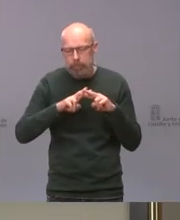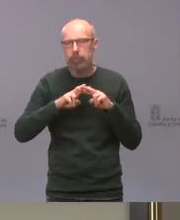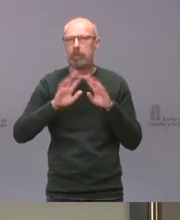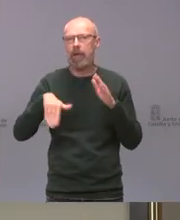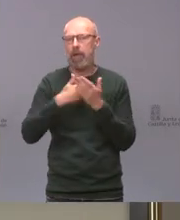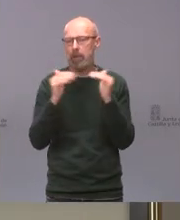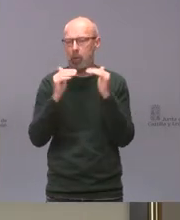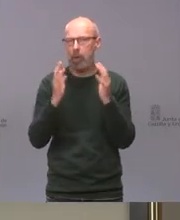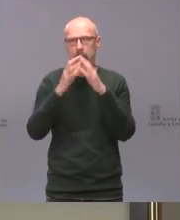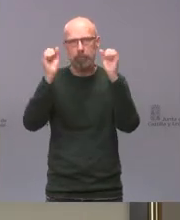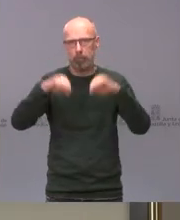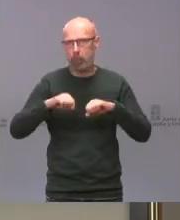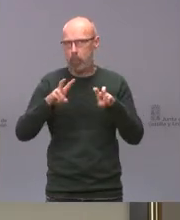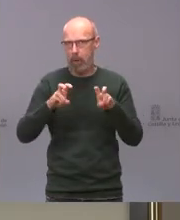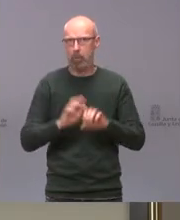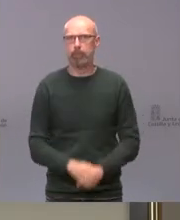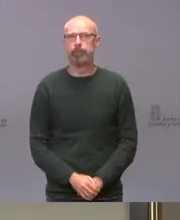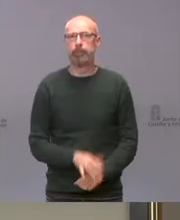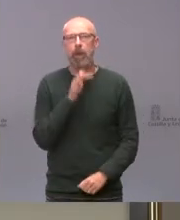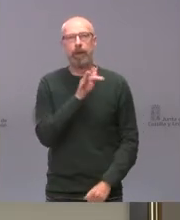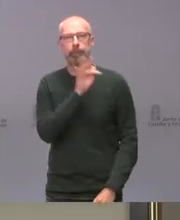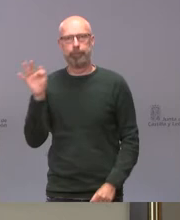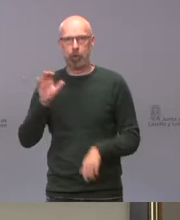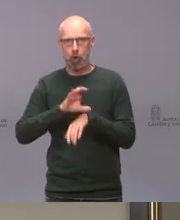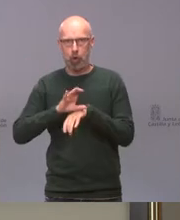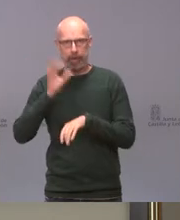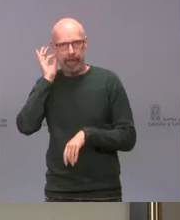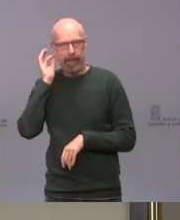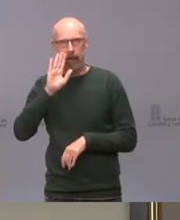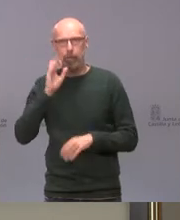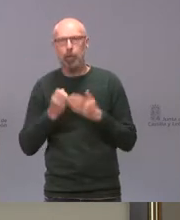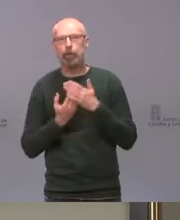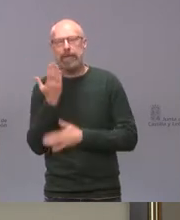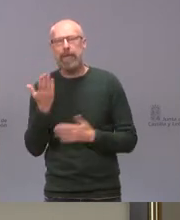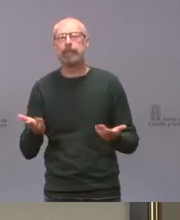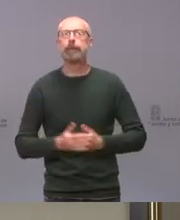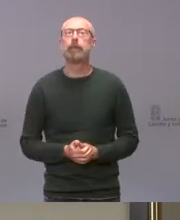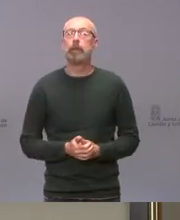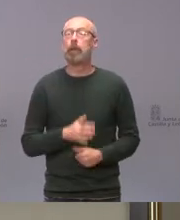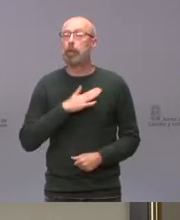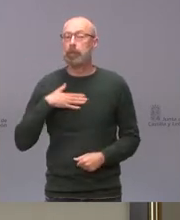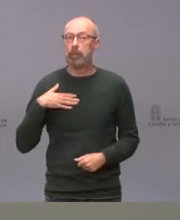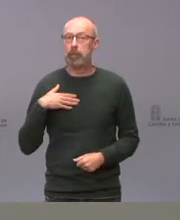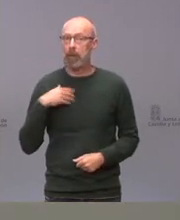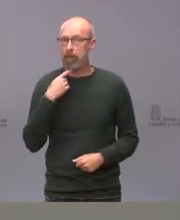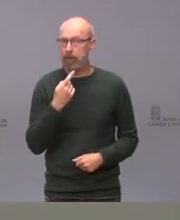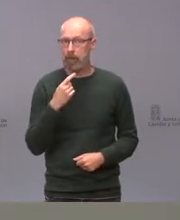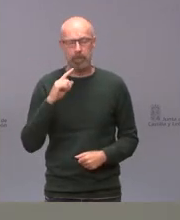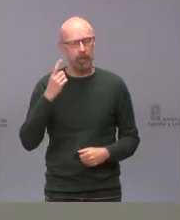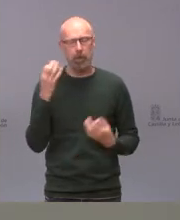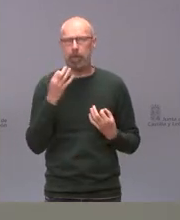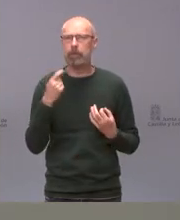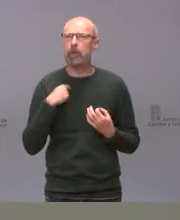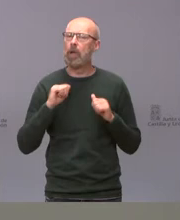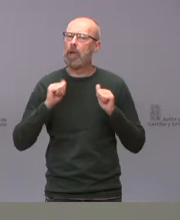dejo ya la palabra a la consejera. Muy buenos días. Bueno, yo lo primero que quiero hacer es comenzar hoy mi rueda de